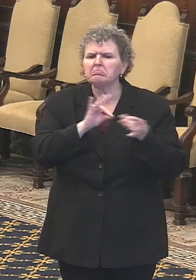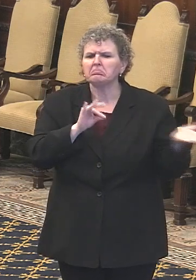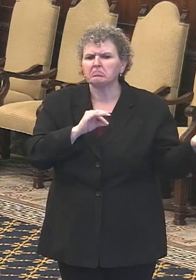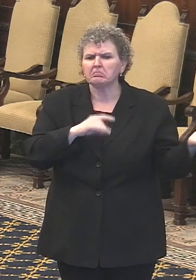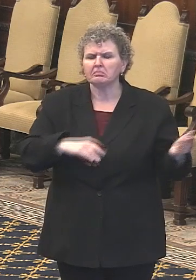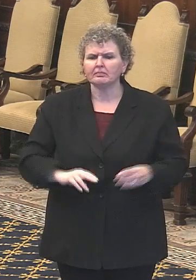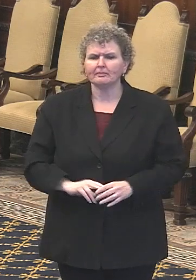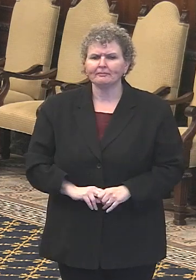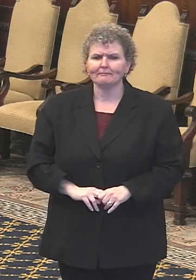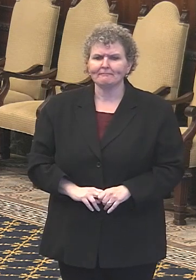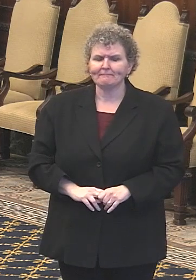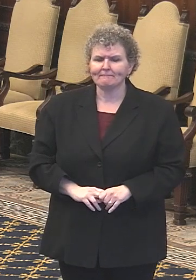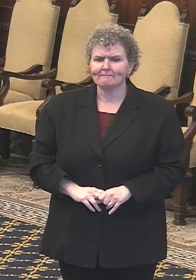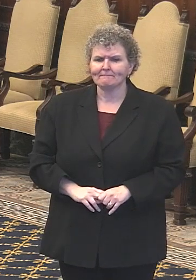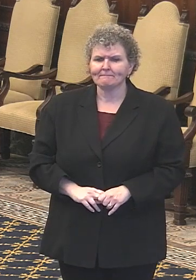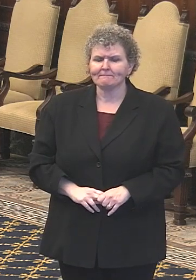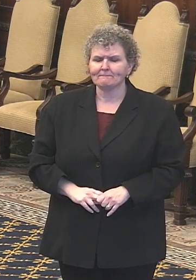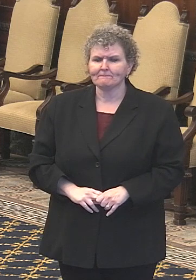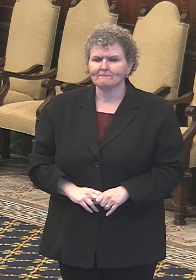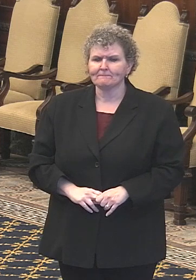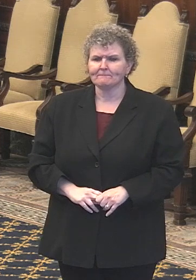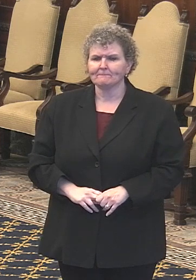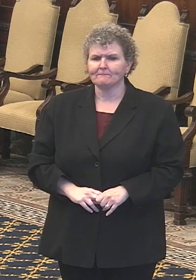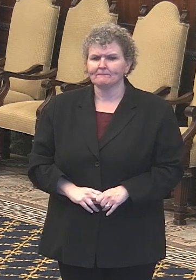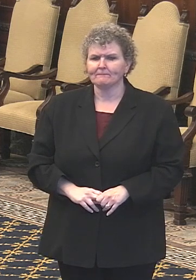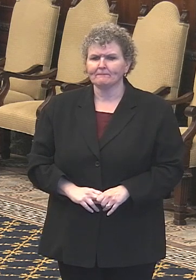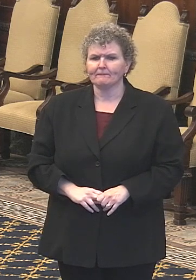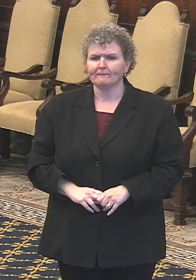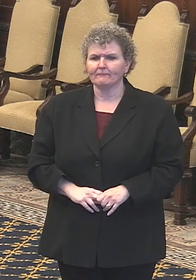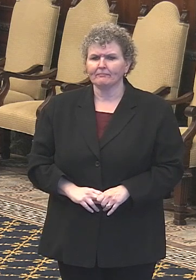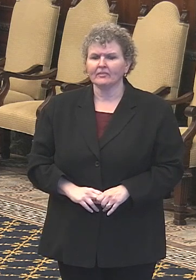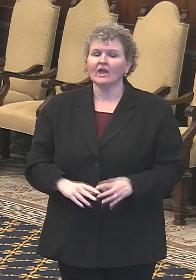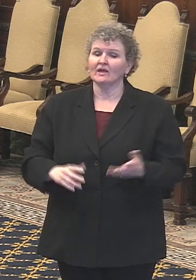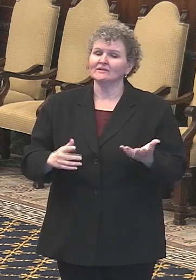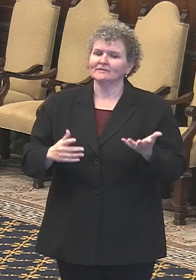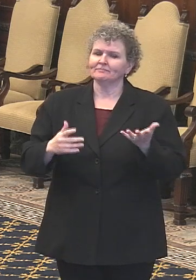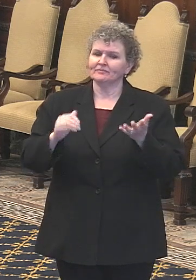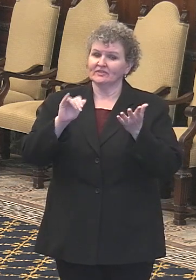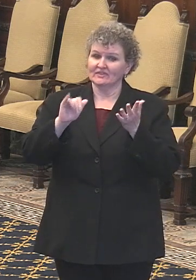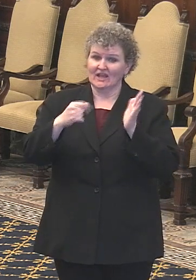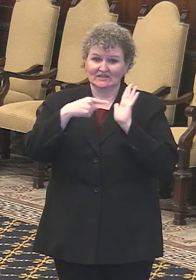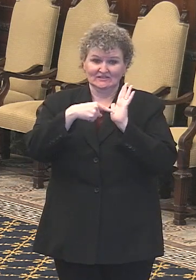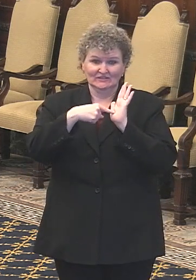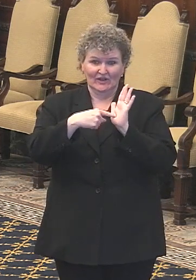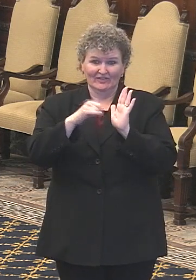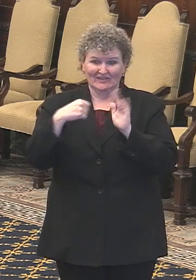estar bien, pero que tiene que actuar por madurez y por integridad, no por temor.